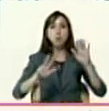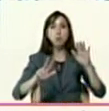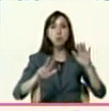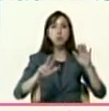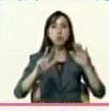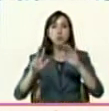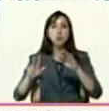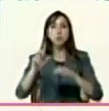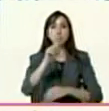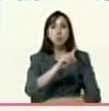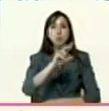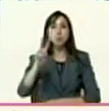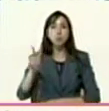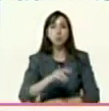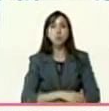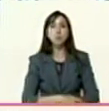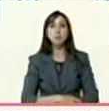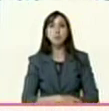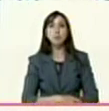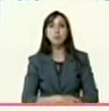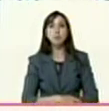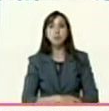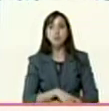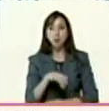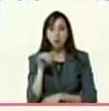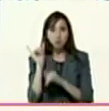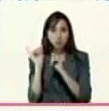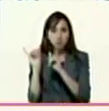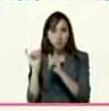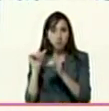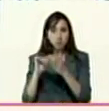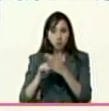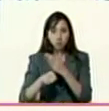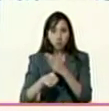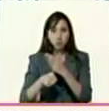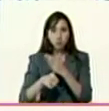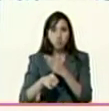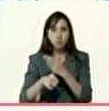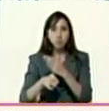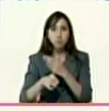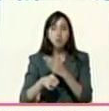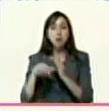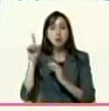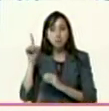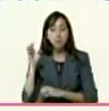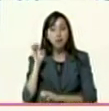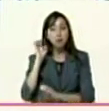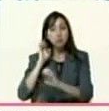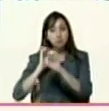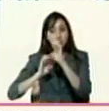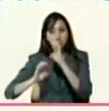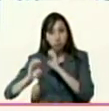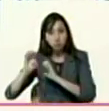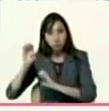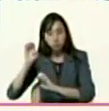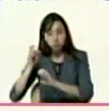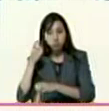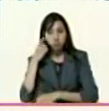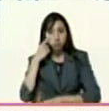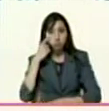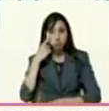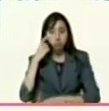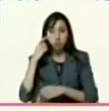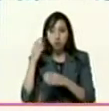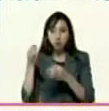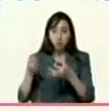4.558712 respectivamente, se encuentran sometidos al procedimiento de auditoría patrimonial y de revisión de las actas